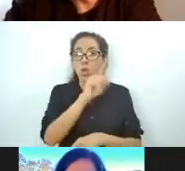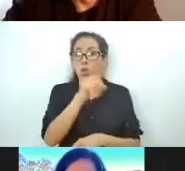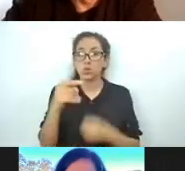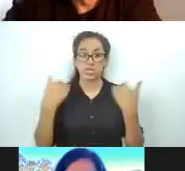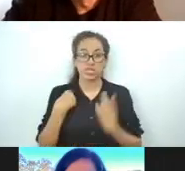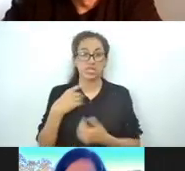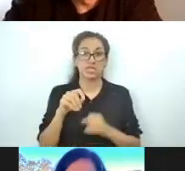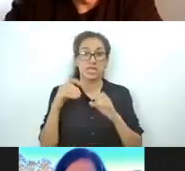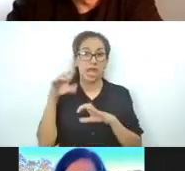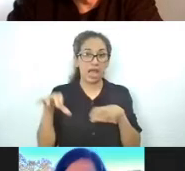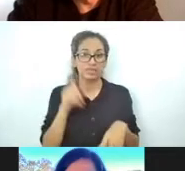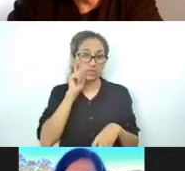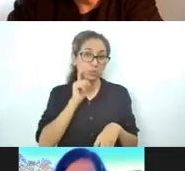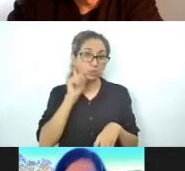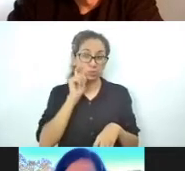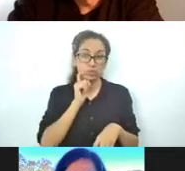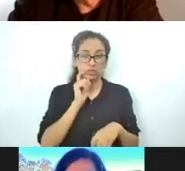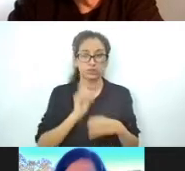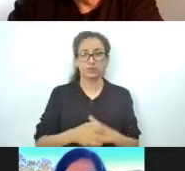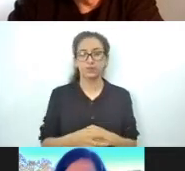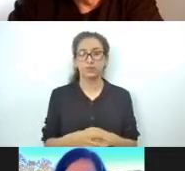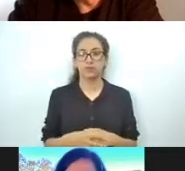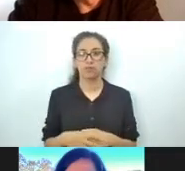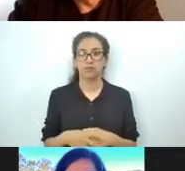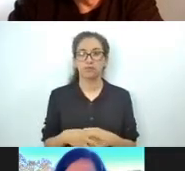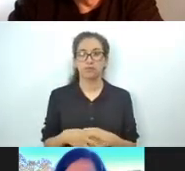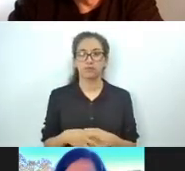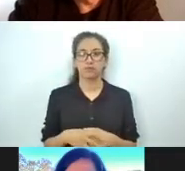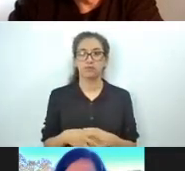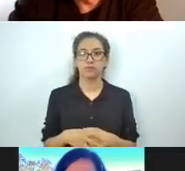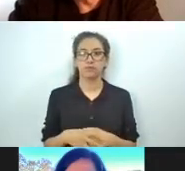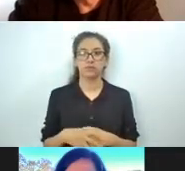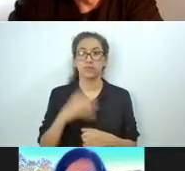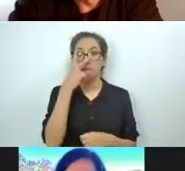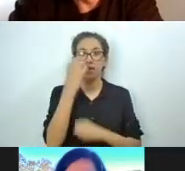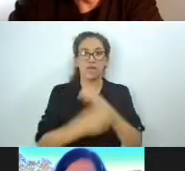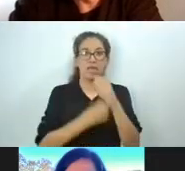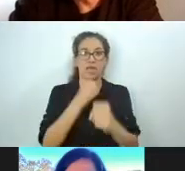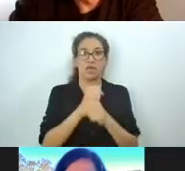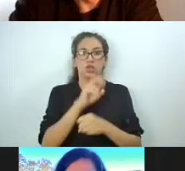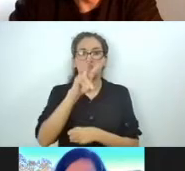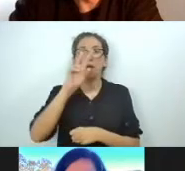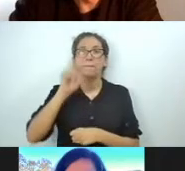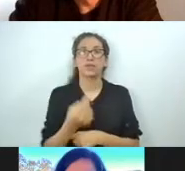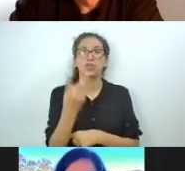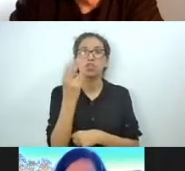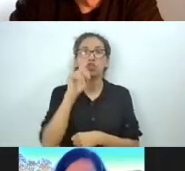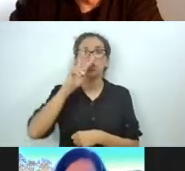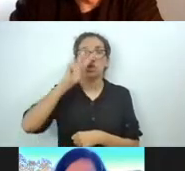relaciones sexuales, ¿no? Y podemos ver cómo en el año 2012,